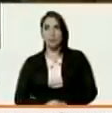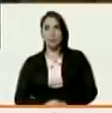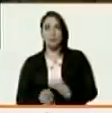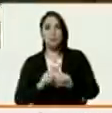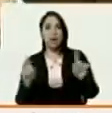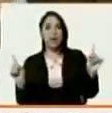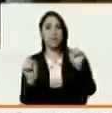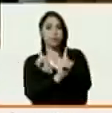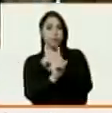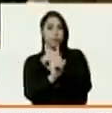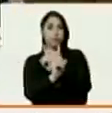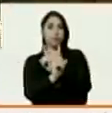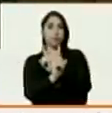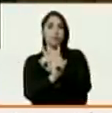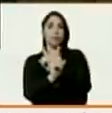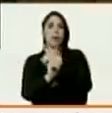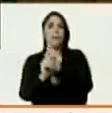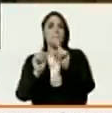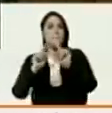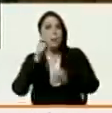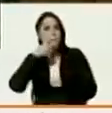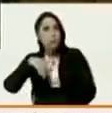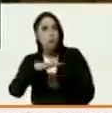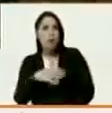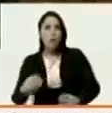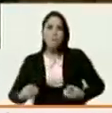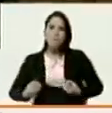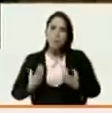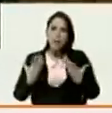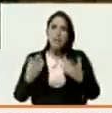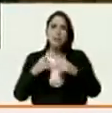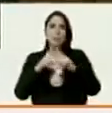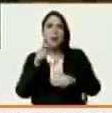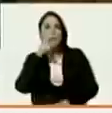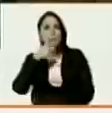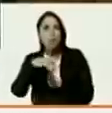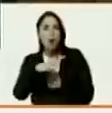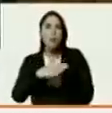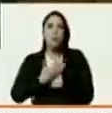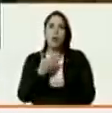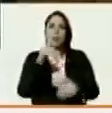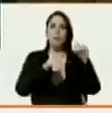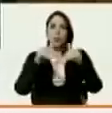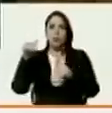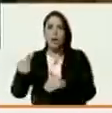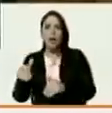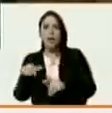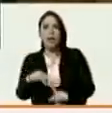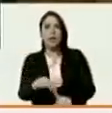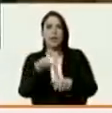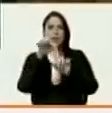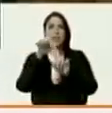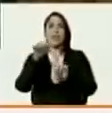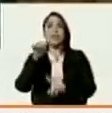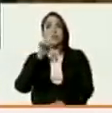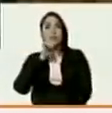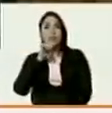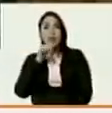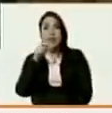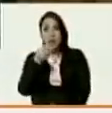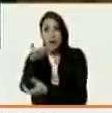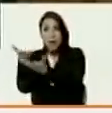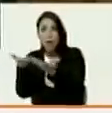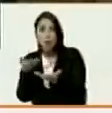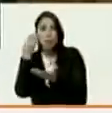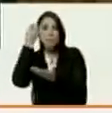sustituir, para que el pueblo se exprese, para que el pueblo pueda votar y elegir a quienes ellos consideren que